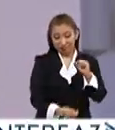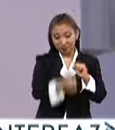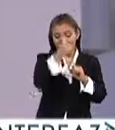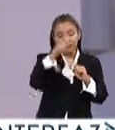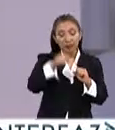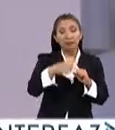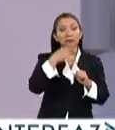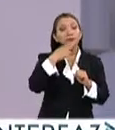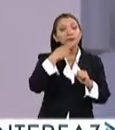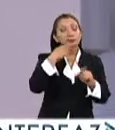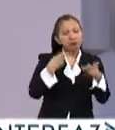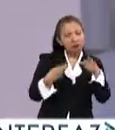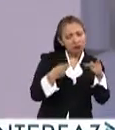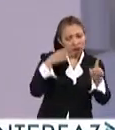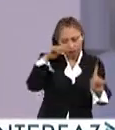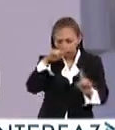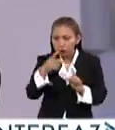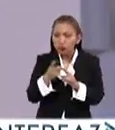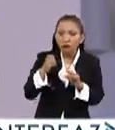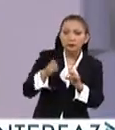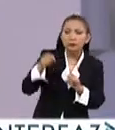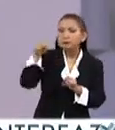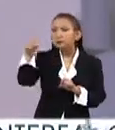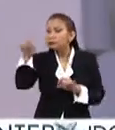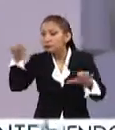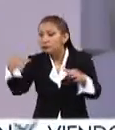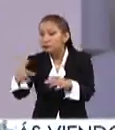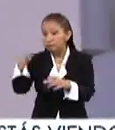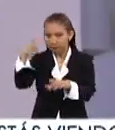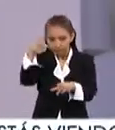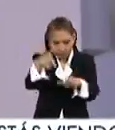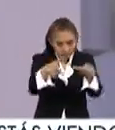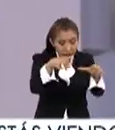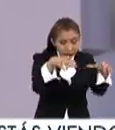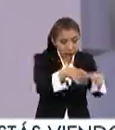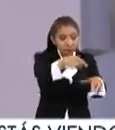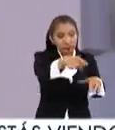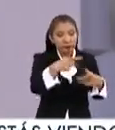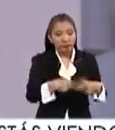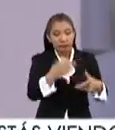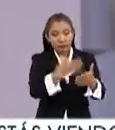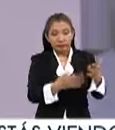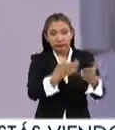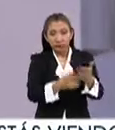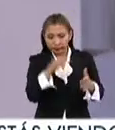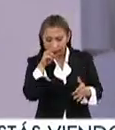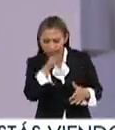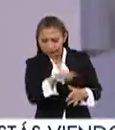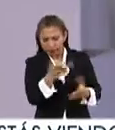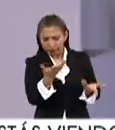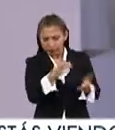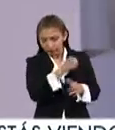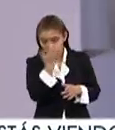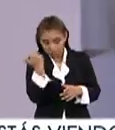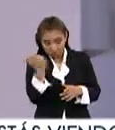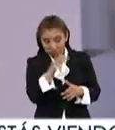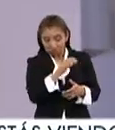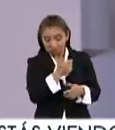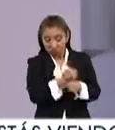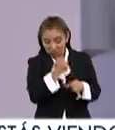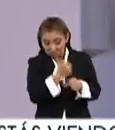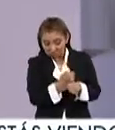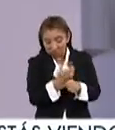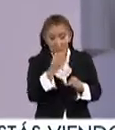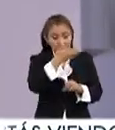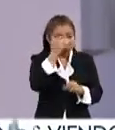se están aplicando estrategias de focalización. Es decir, identificamos al usuario que no tiene primaria, secundaria o